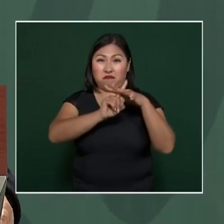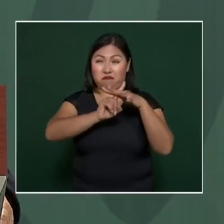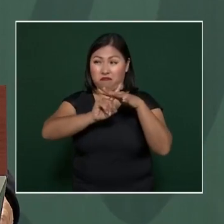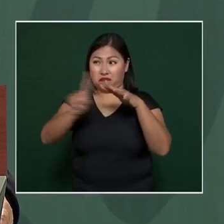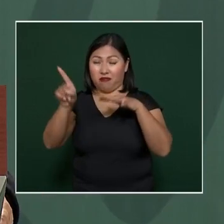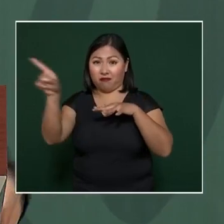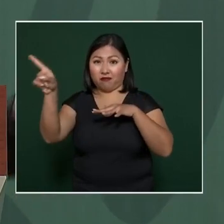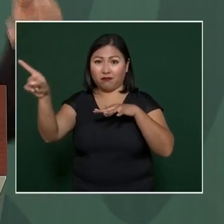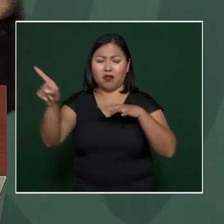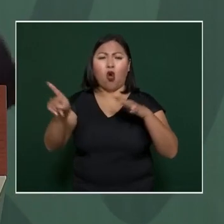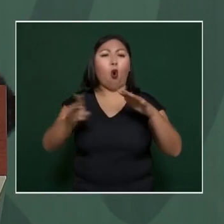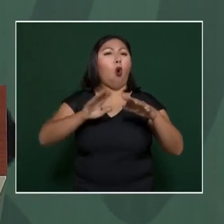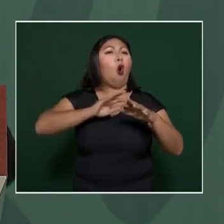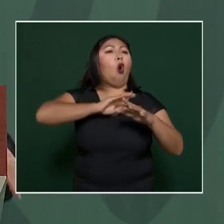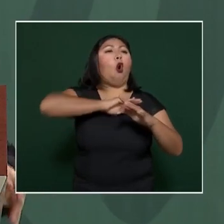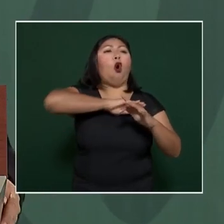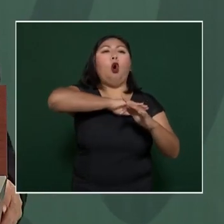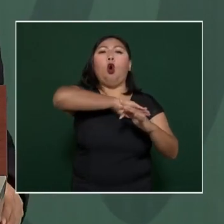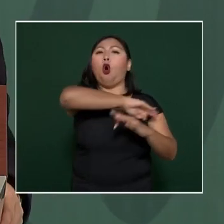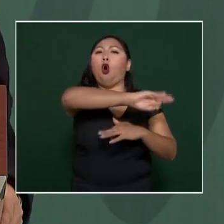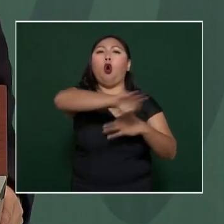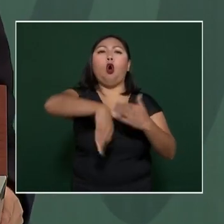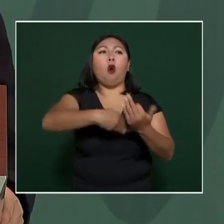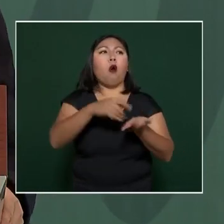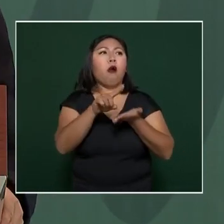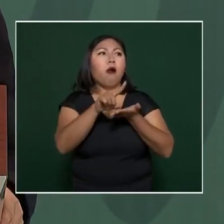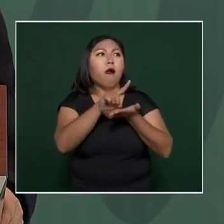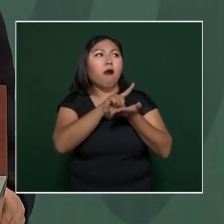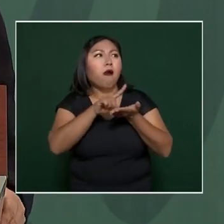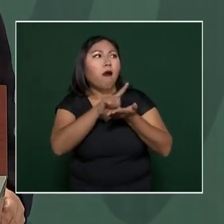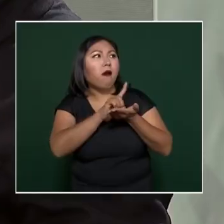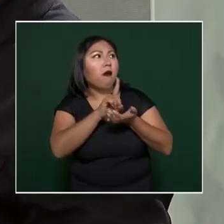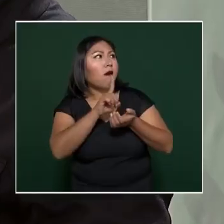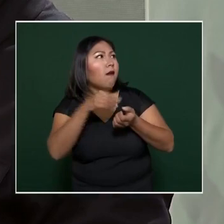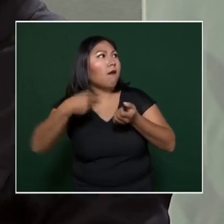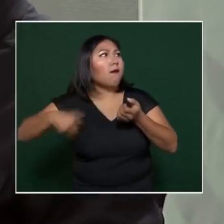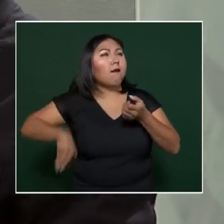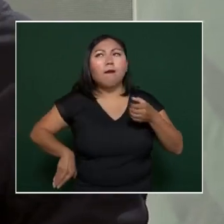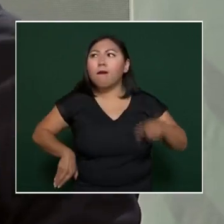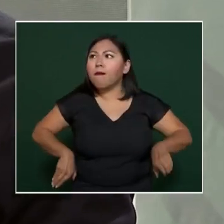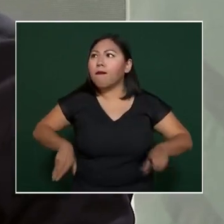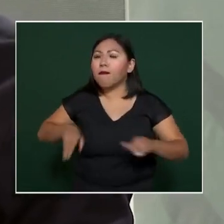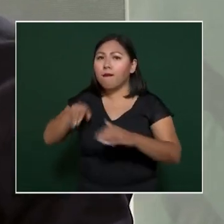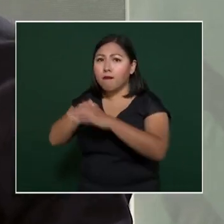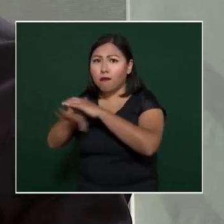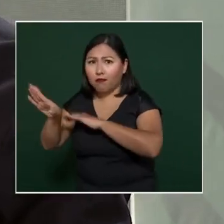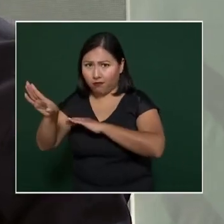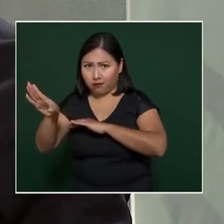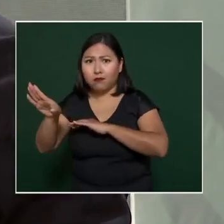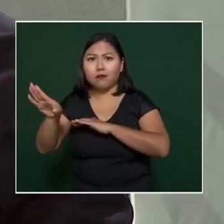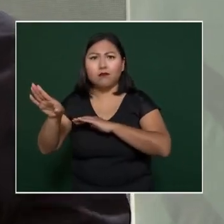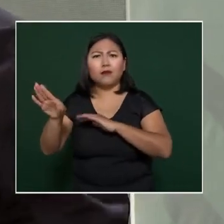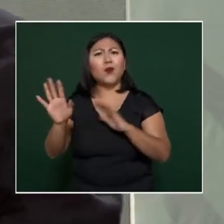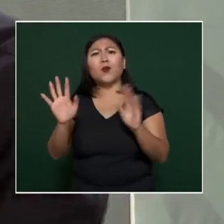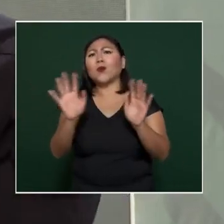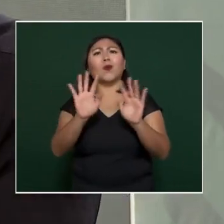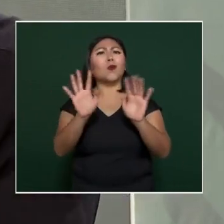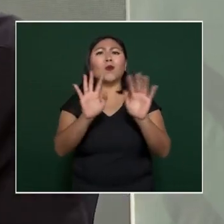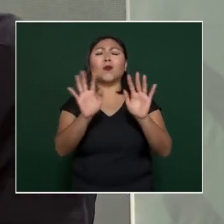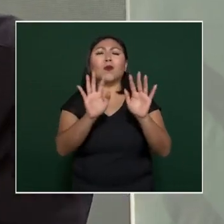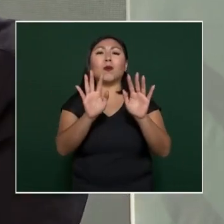droga pero esa es la creencia porque en